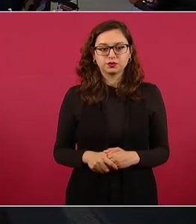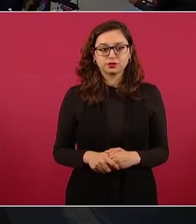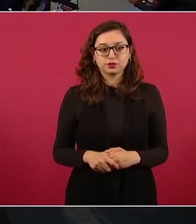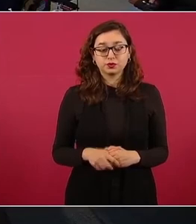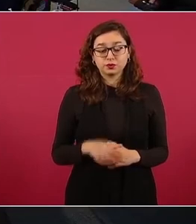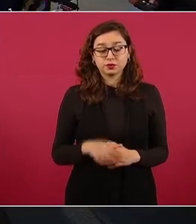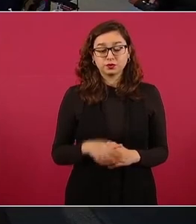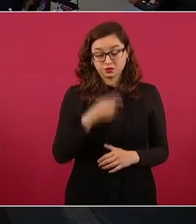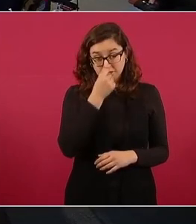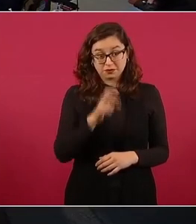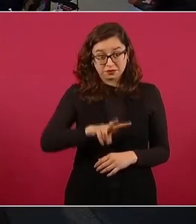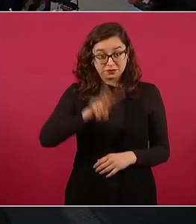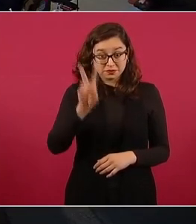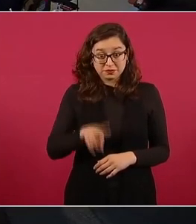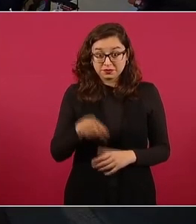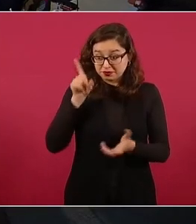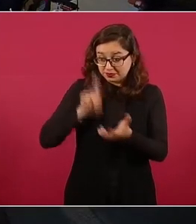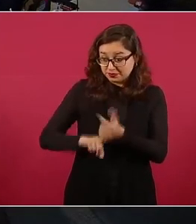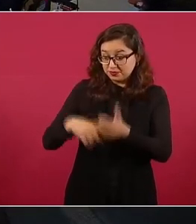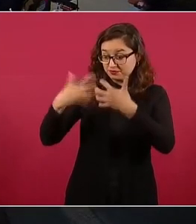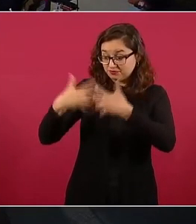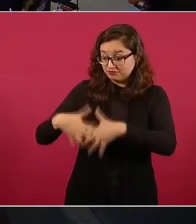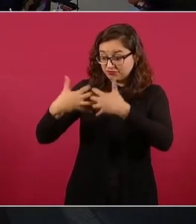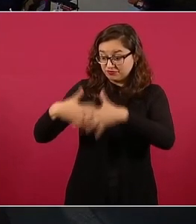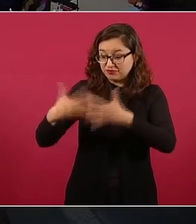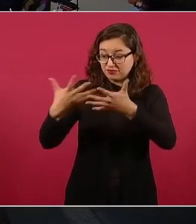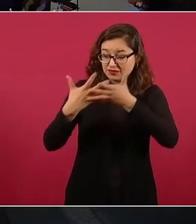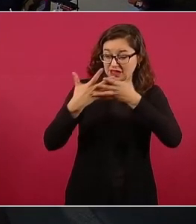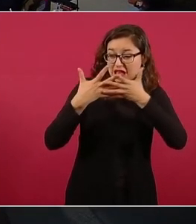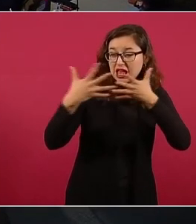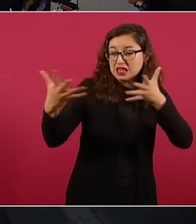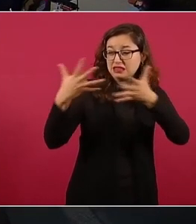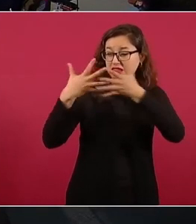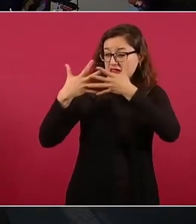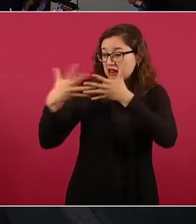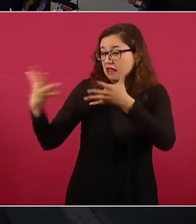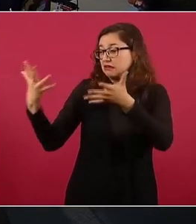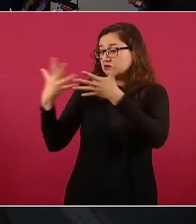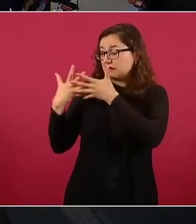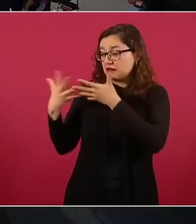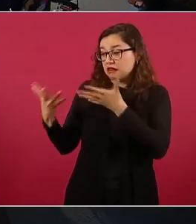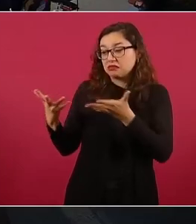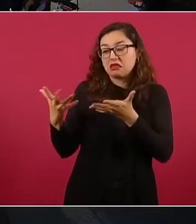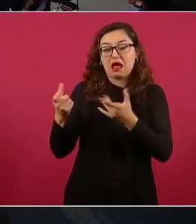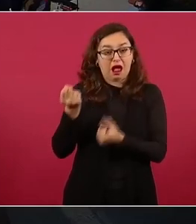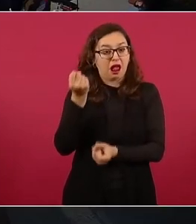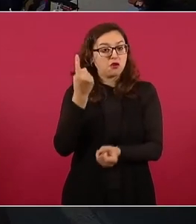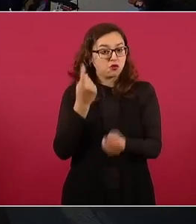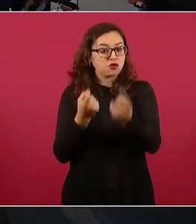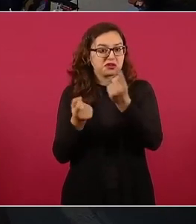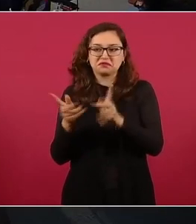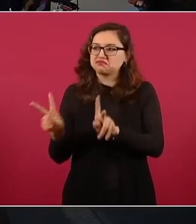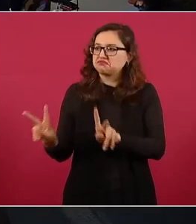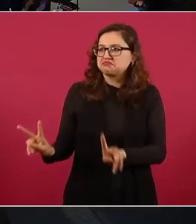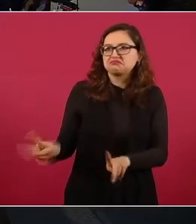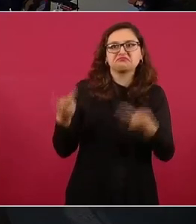en los complejos de refinación, ya habían vendido plantas.